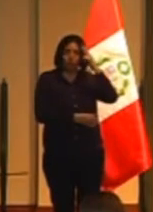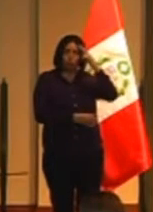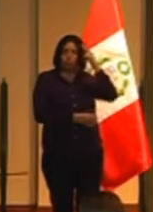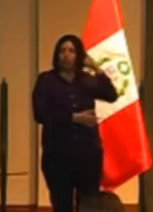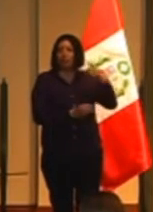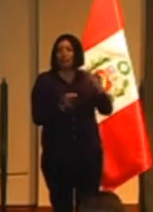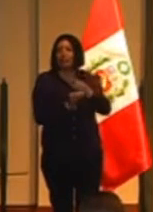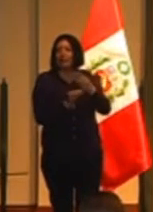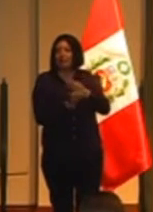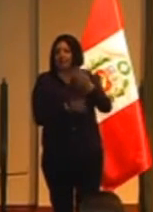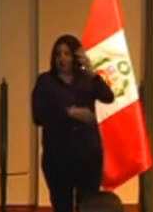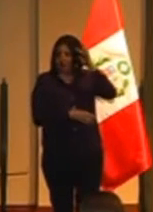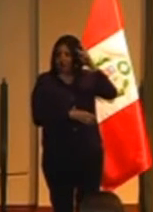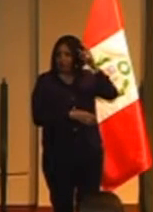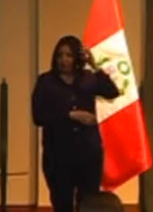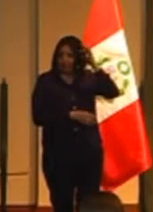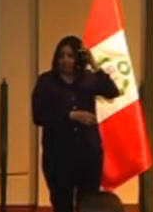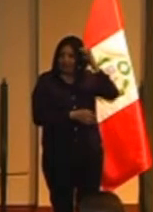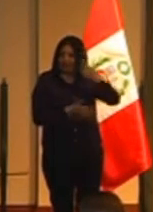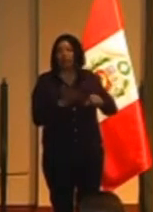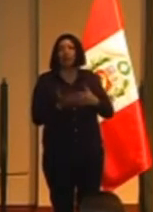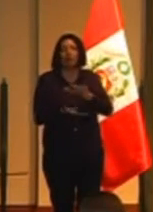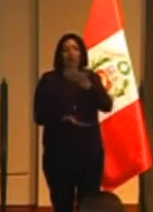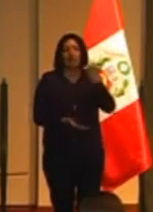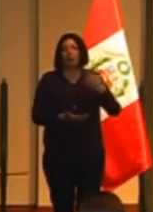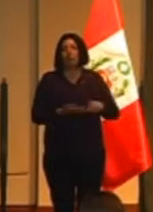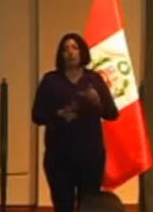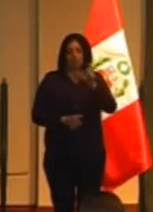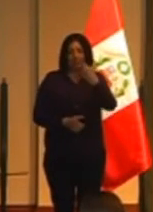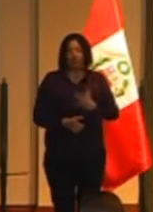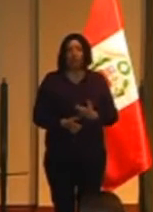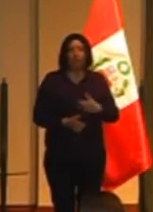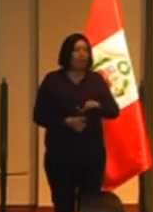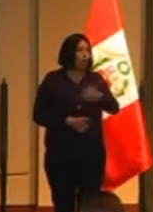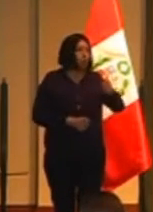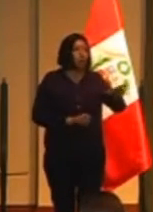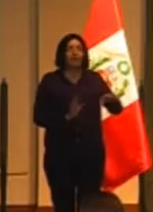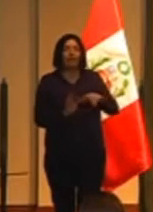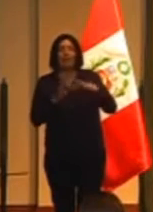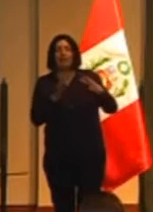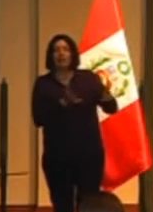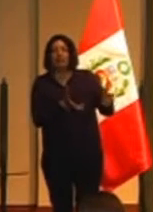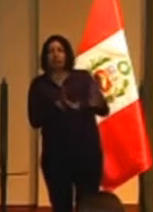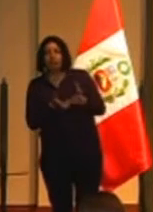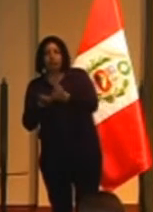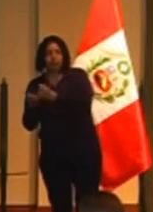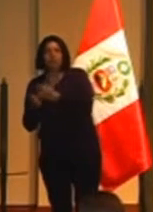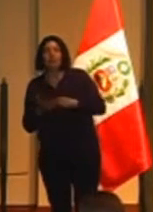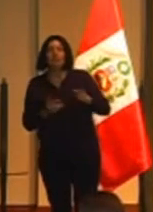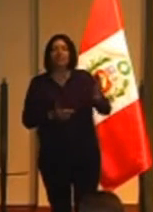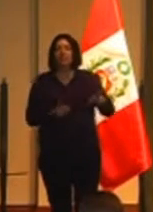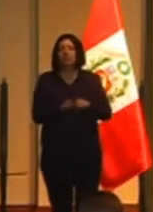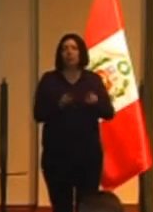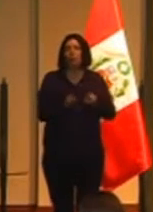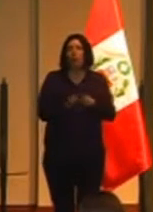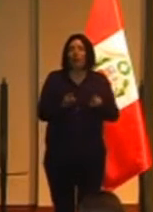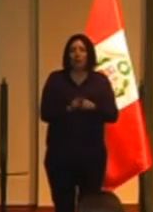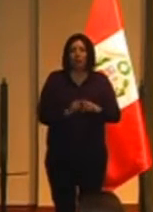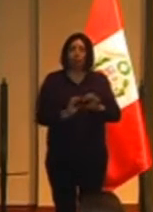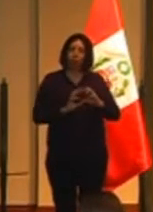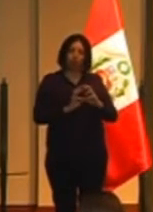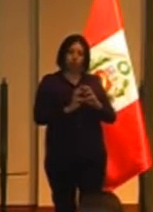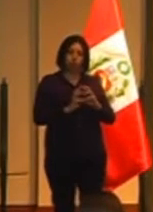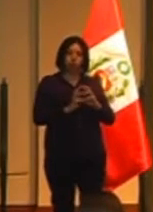al mejorar en su raciocinio matemático y al mejorar como personas, jalan al resto de la familia. Entonces esto es como una bola de nieve que va